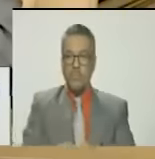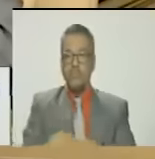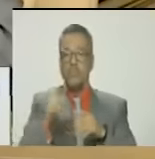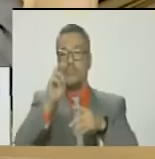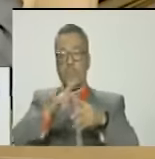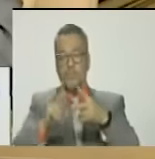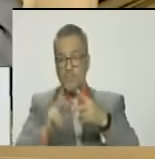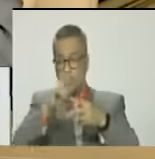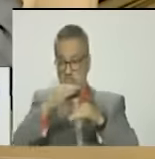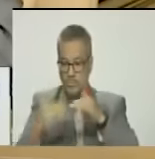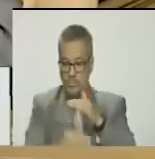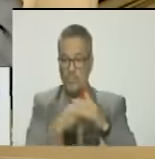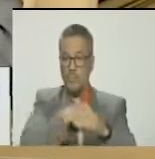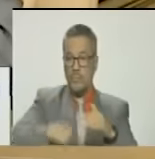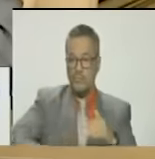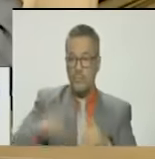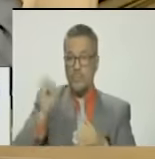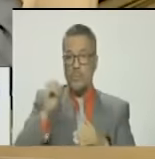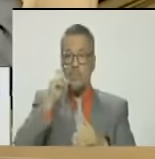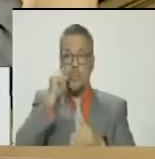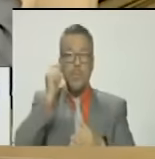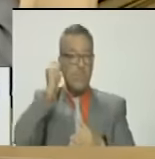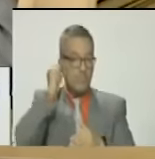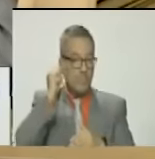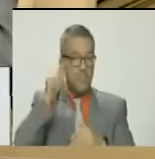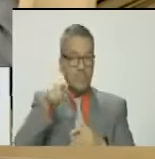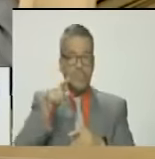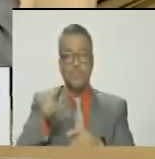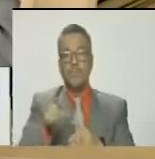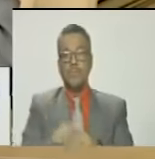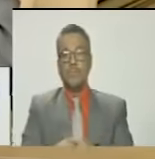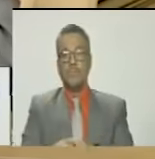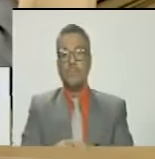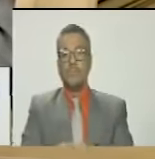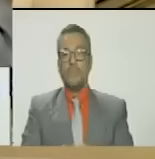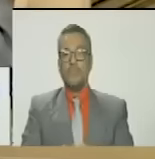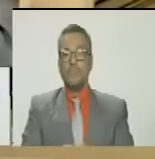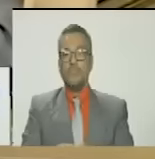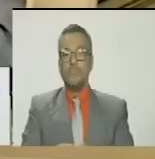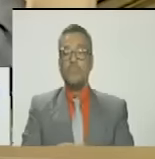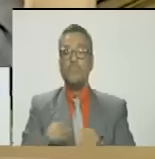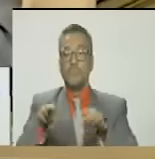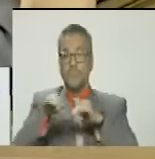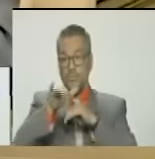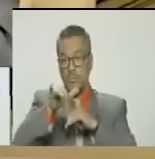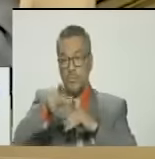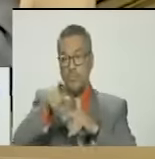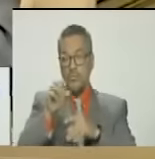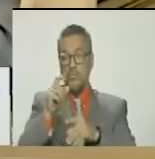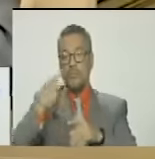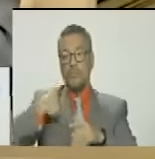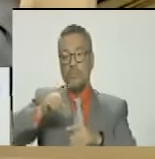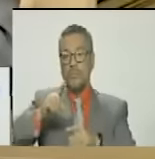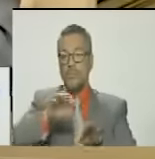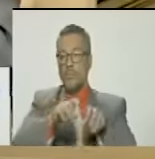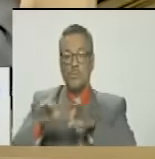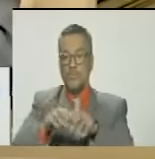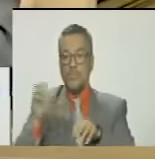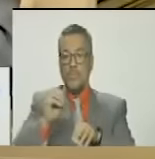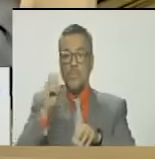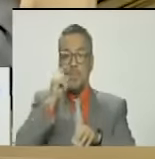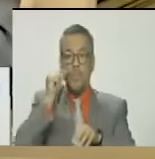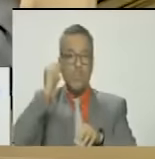un segundo vicepresidente o segunda vicepresidenta. Igualmente, la Asamblea tendrá un secretario